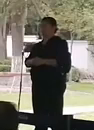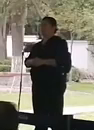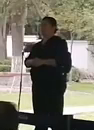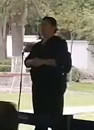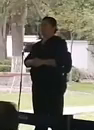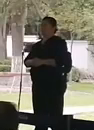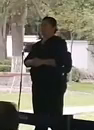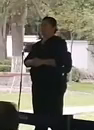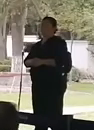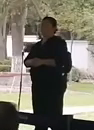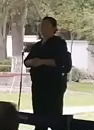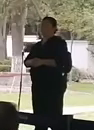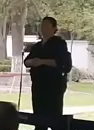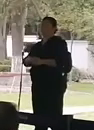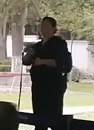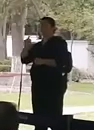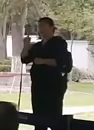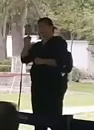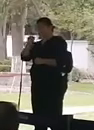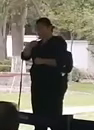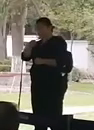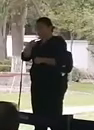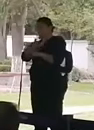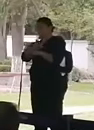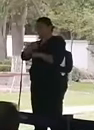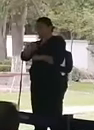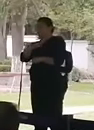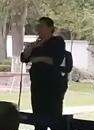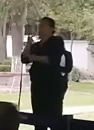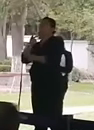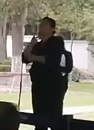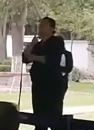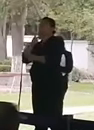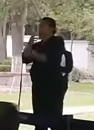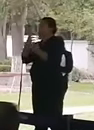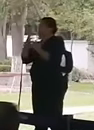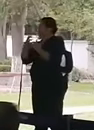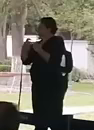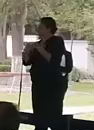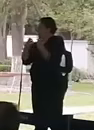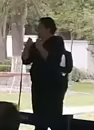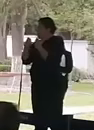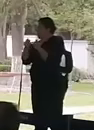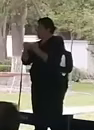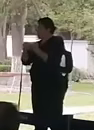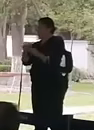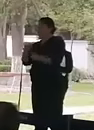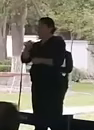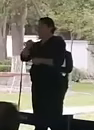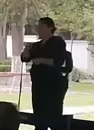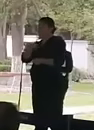se ha hecho una cosa de una política feroz. No debería ser eso.